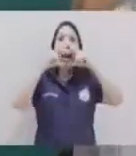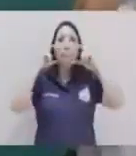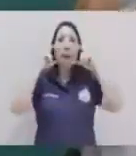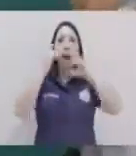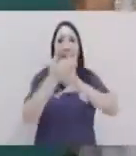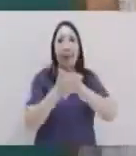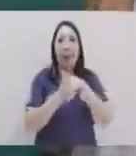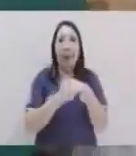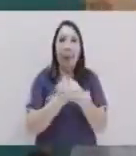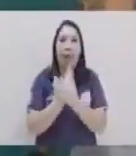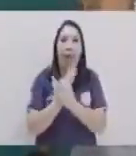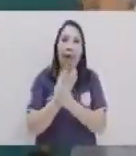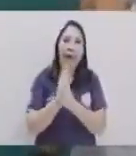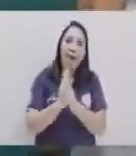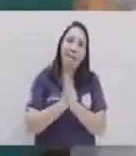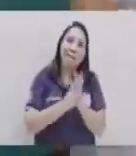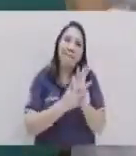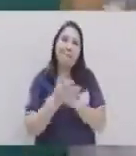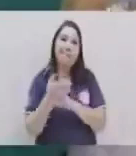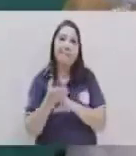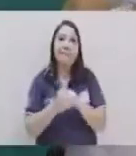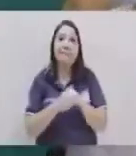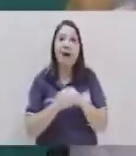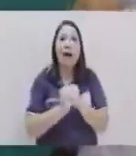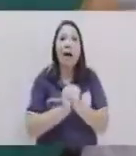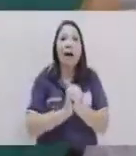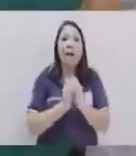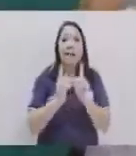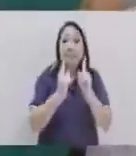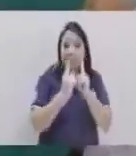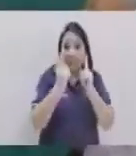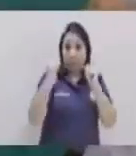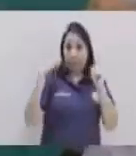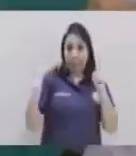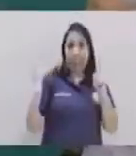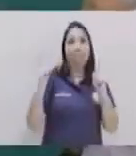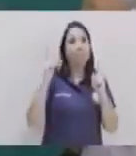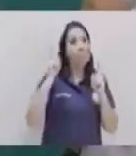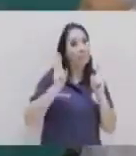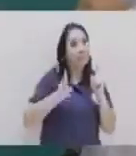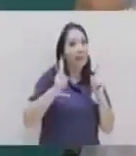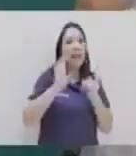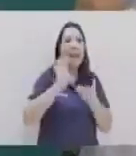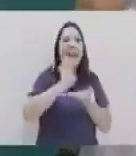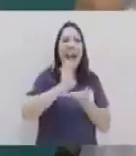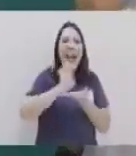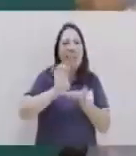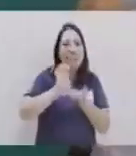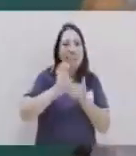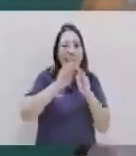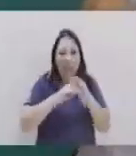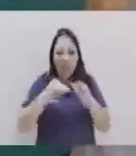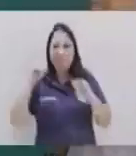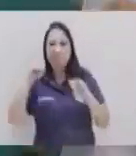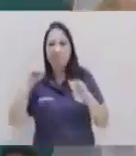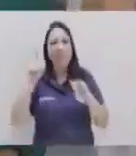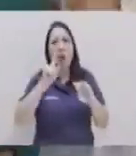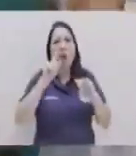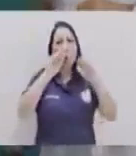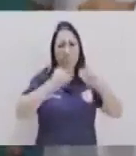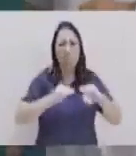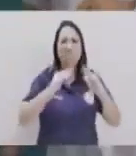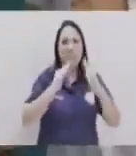lavarnos constantemente las manos, respetar el distanciamiento social, evitar salir lo más posible,